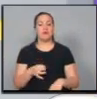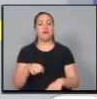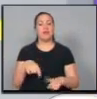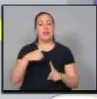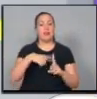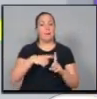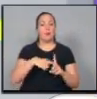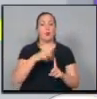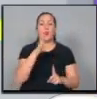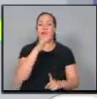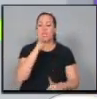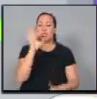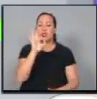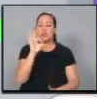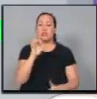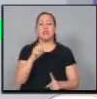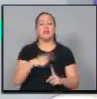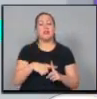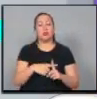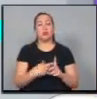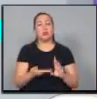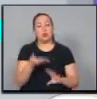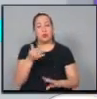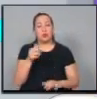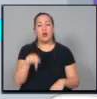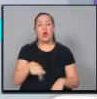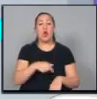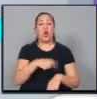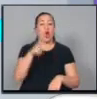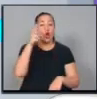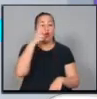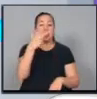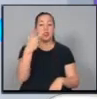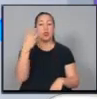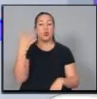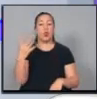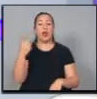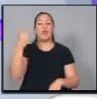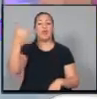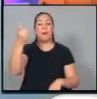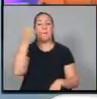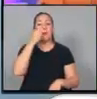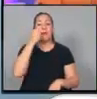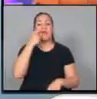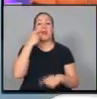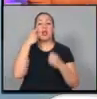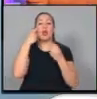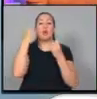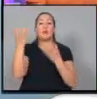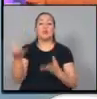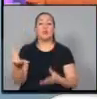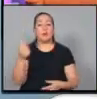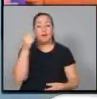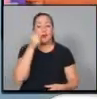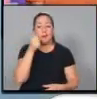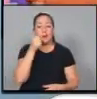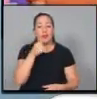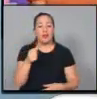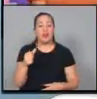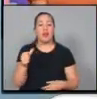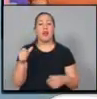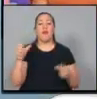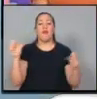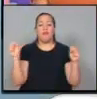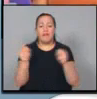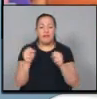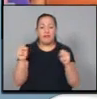grados. Subimos de a poquito, hay que empujar la temperatura. 8:34, vamos a Mar del Plata. ¿Cómo estará en Mar del Plata? Frío, me parece. ¿Sí? ¿Vos decís? Y nublado también,